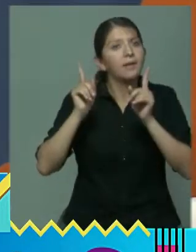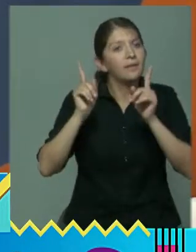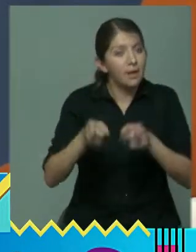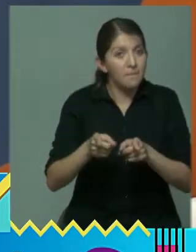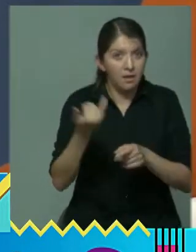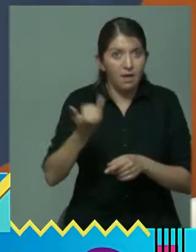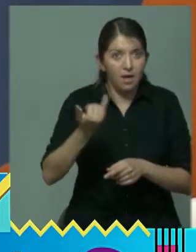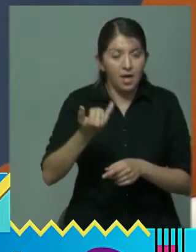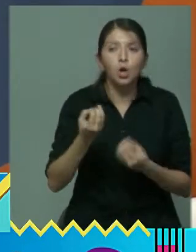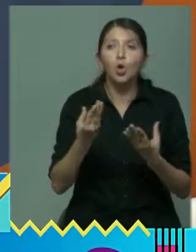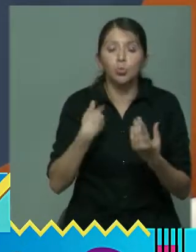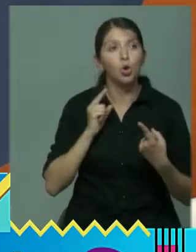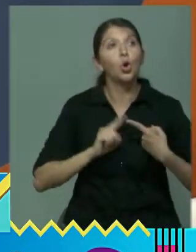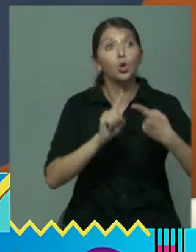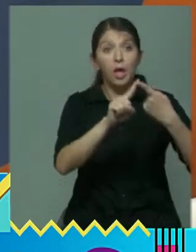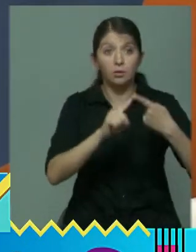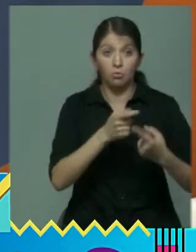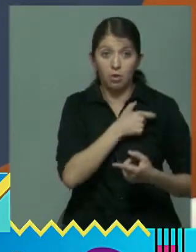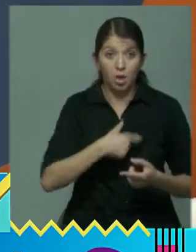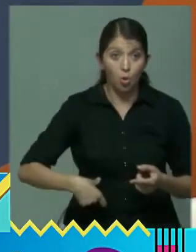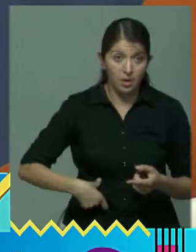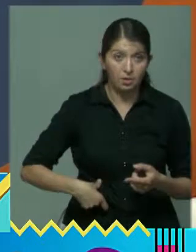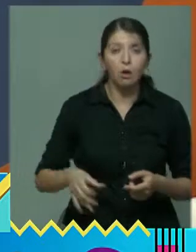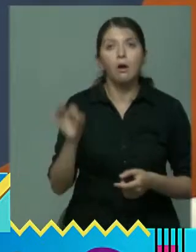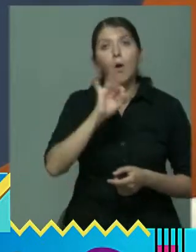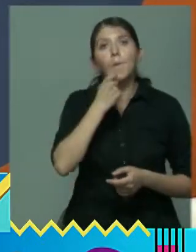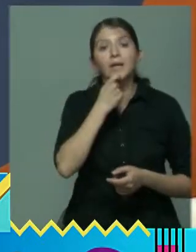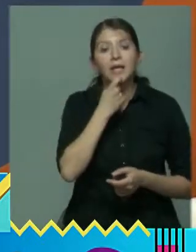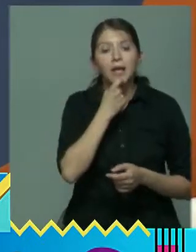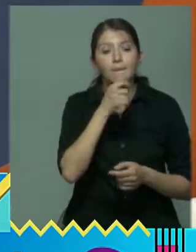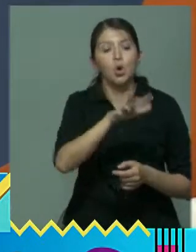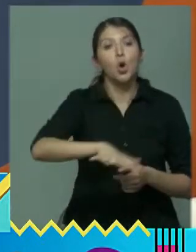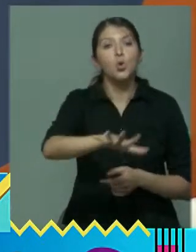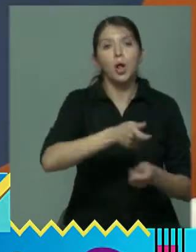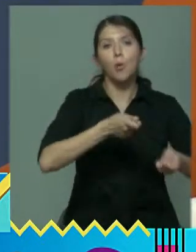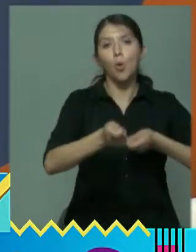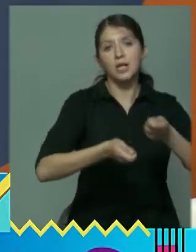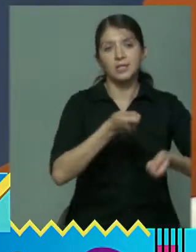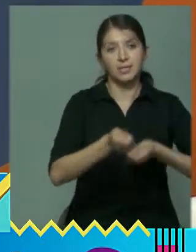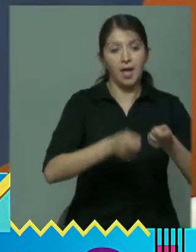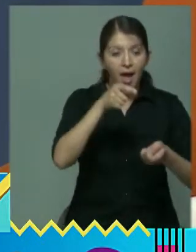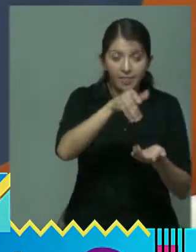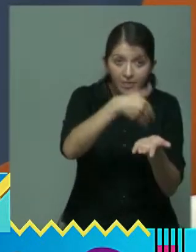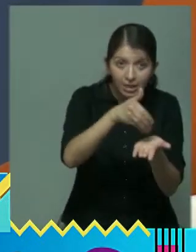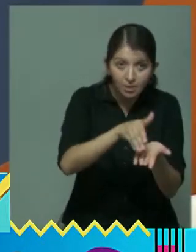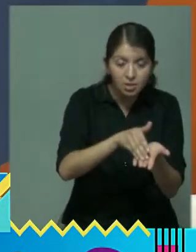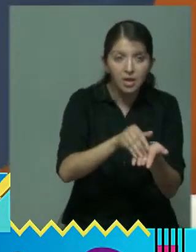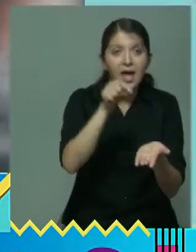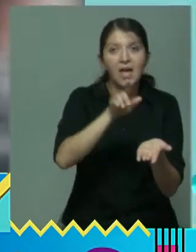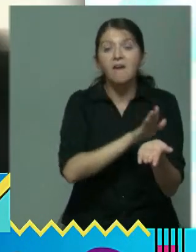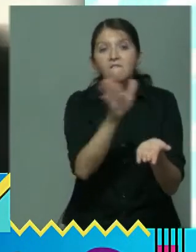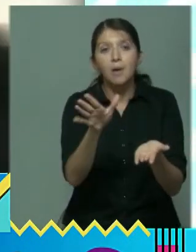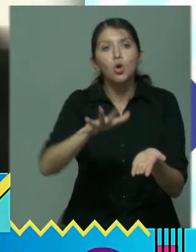trabajamos con el Estado propio. Si es cometido en un ámbito de un boliche o del ámbito comercial, también hay sanciones específicas dentro de la Ley de Defensa del Consumidor.